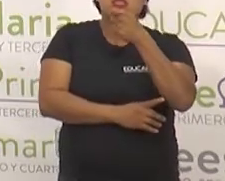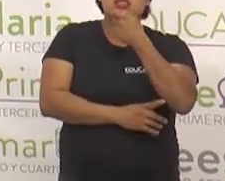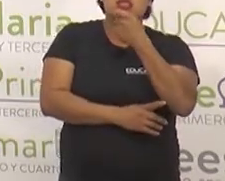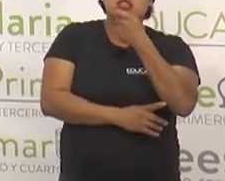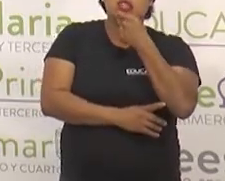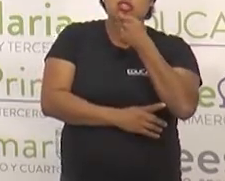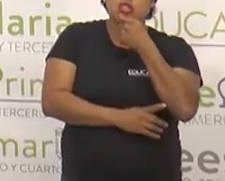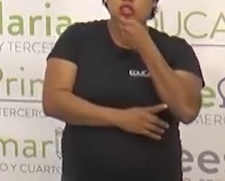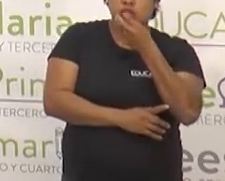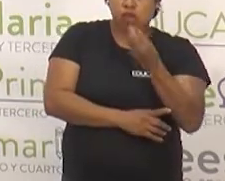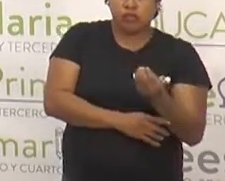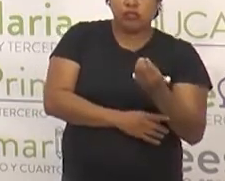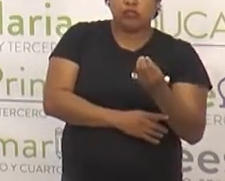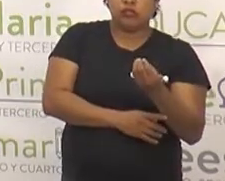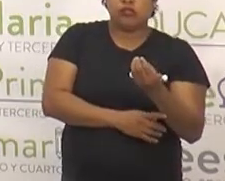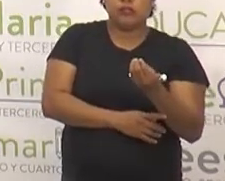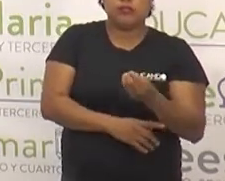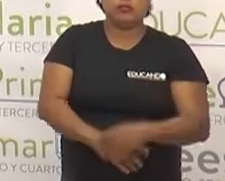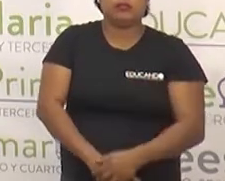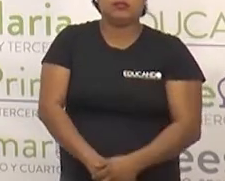Niños, es otra palabra.